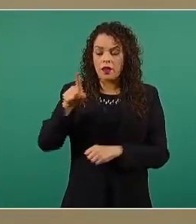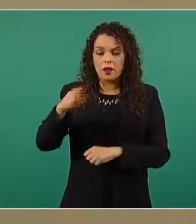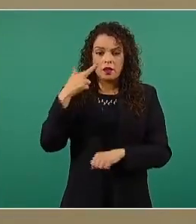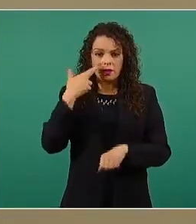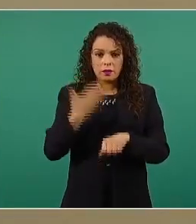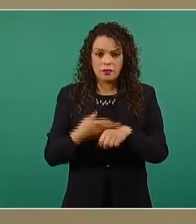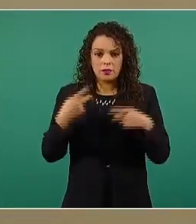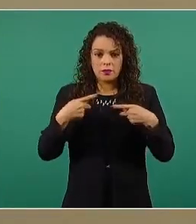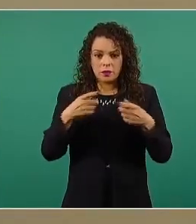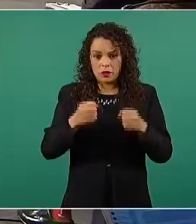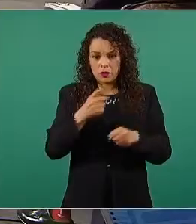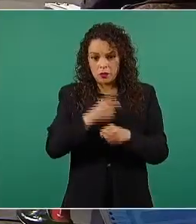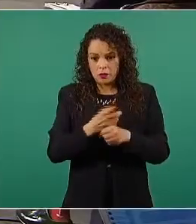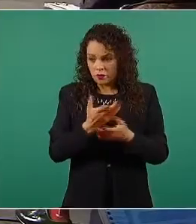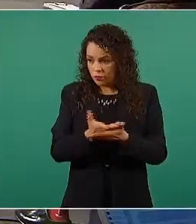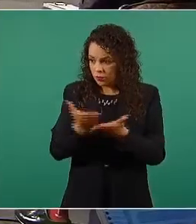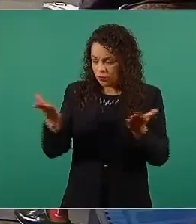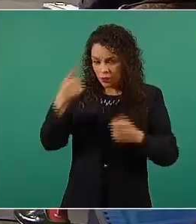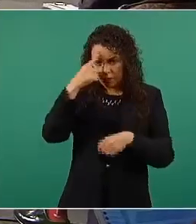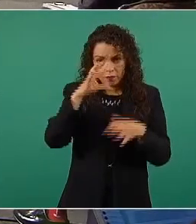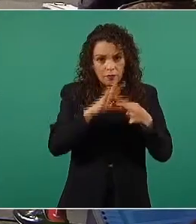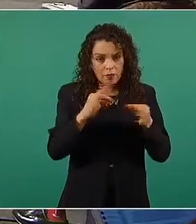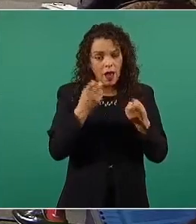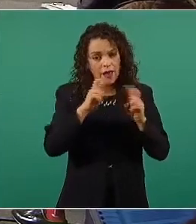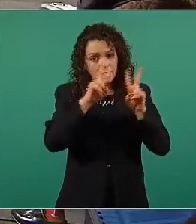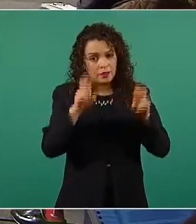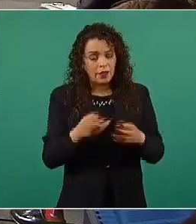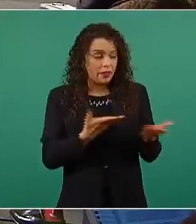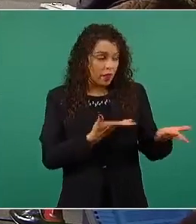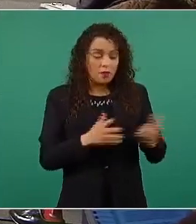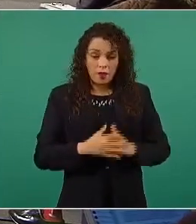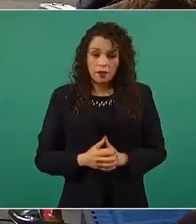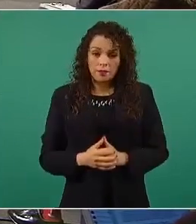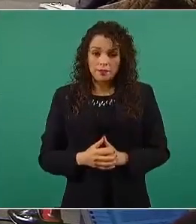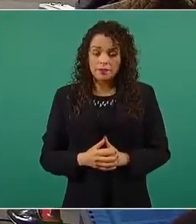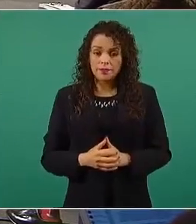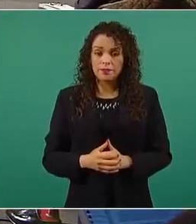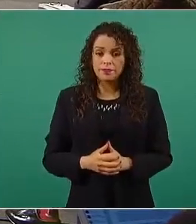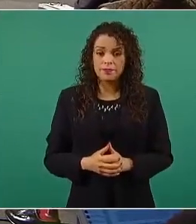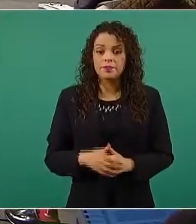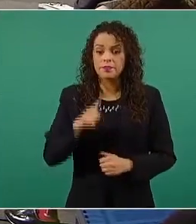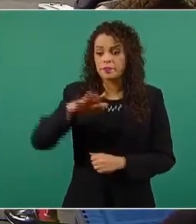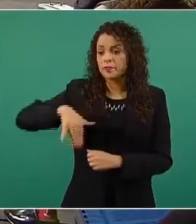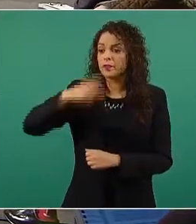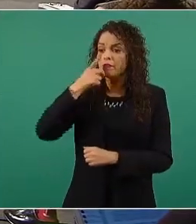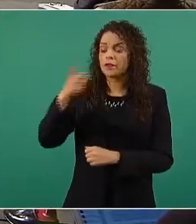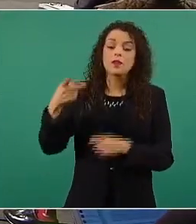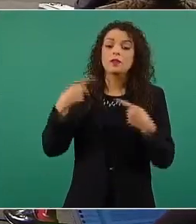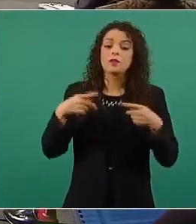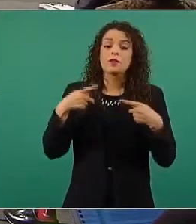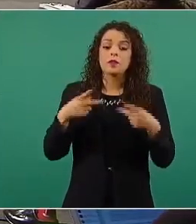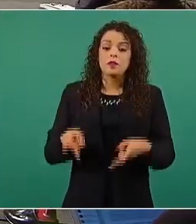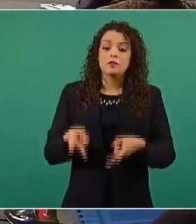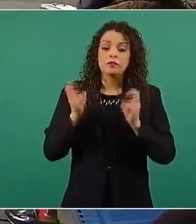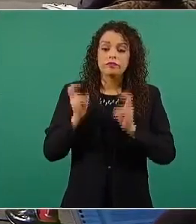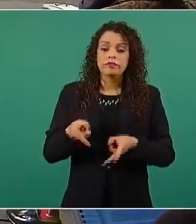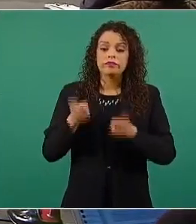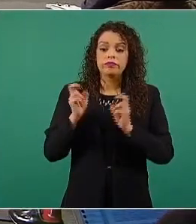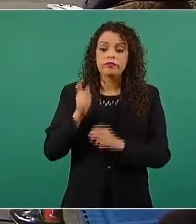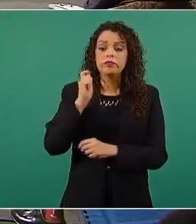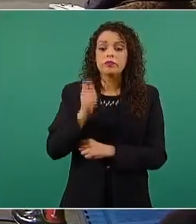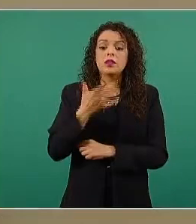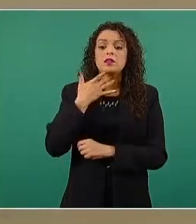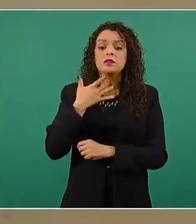para llamar la atención sobre el tema en específico, porque como usted dijo, pues los que robaban gasolina,